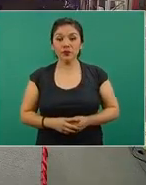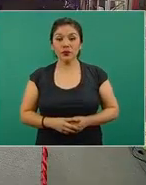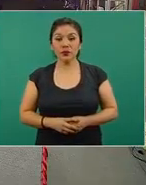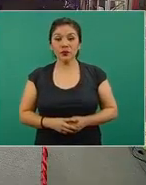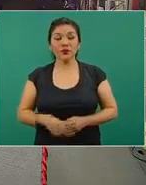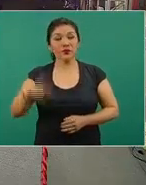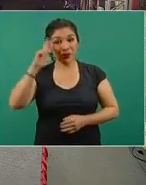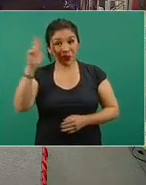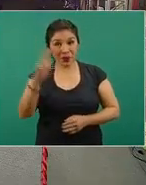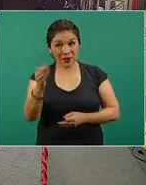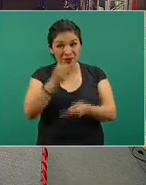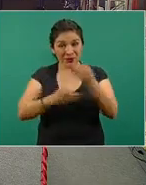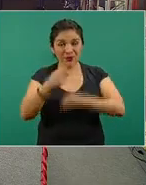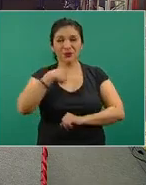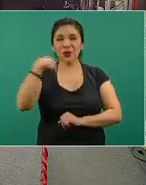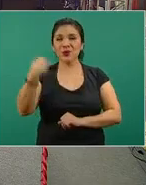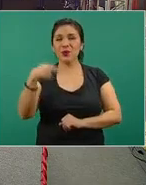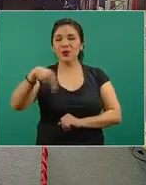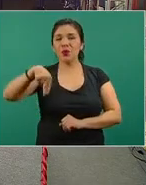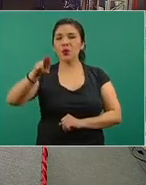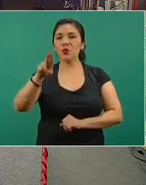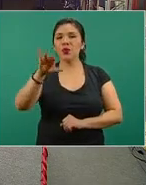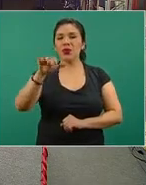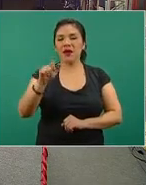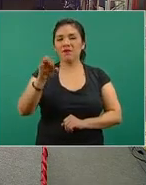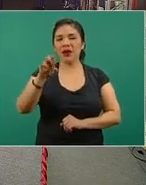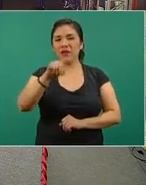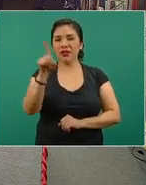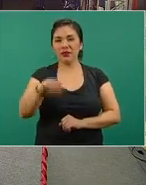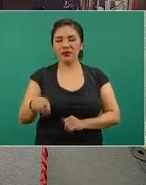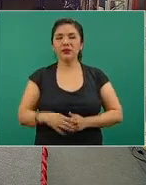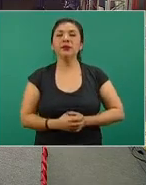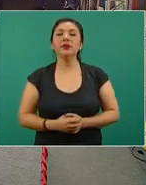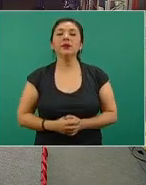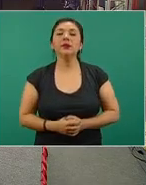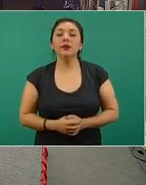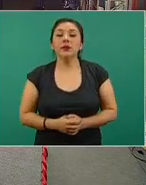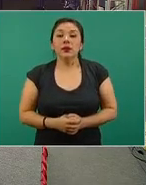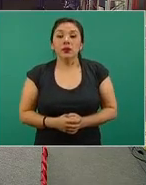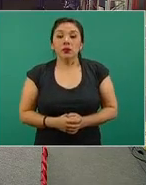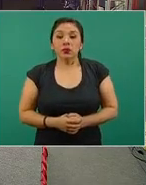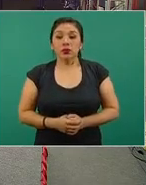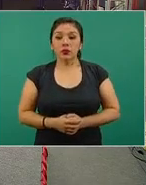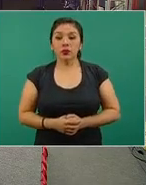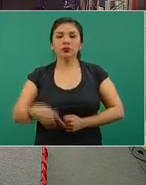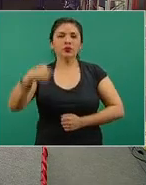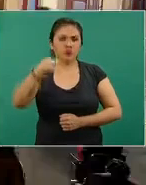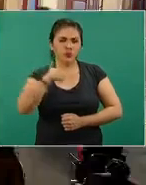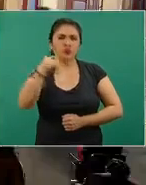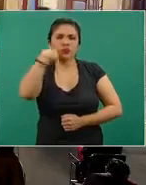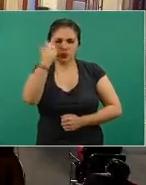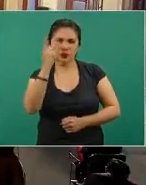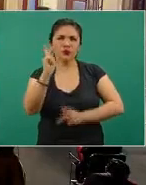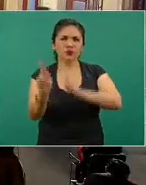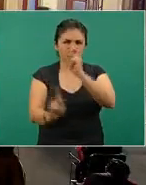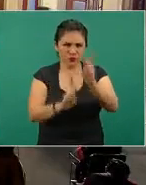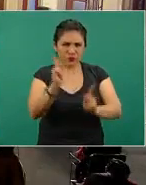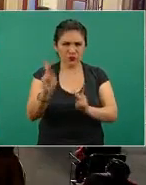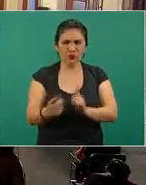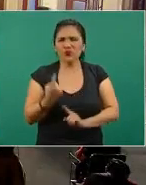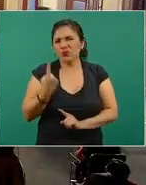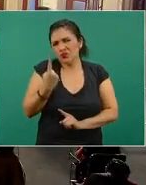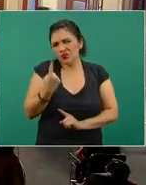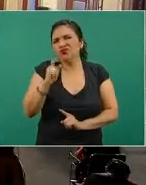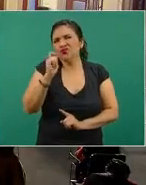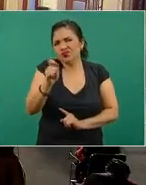Hola a todas y a todos, soy Nuri Fernández de la Caracola y pues quiero hacer una pregunta que